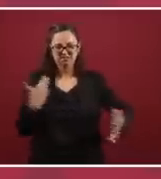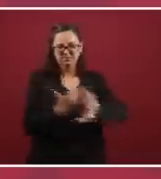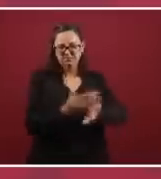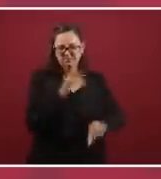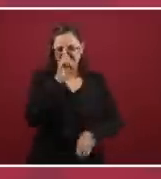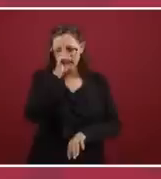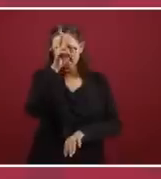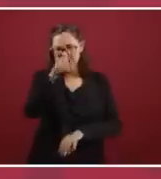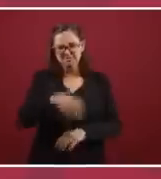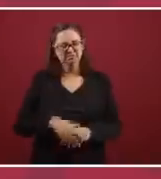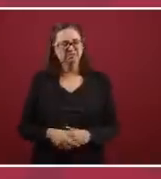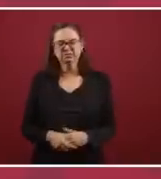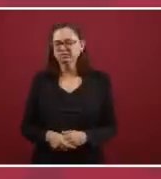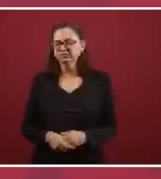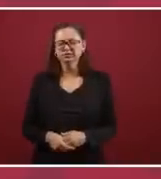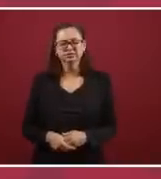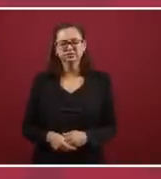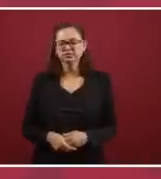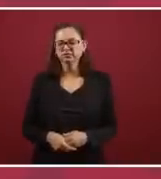que no solo por eso